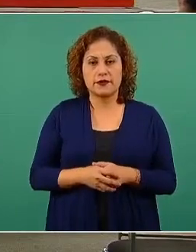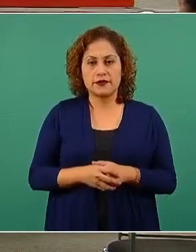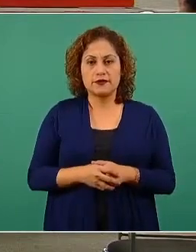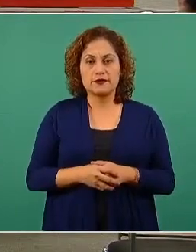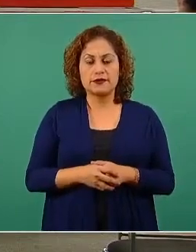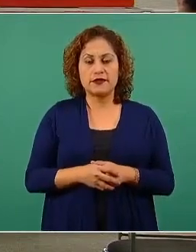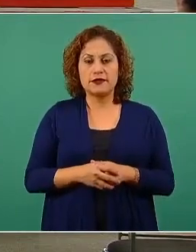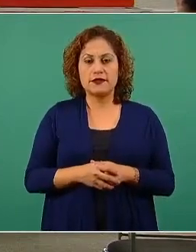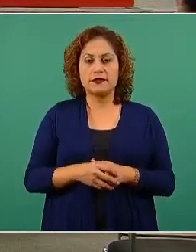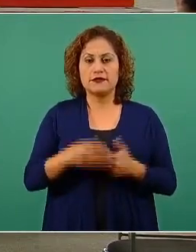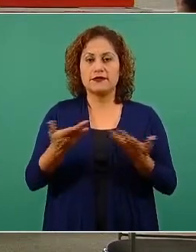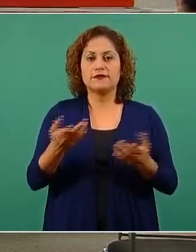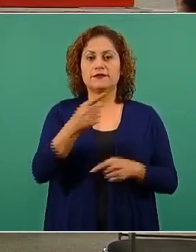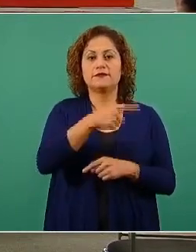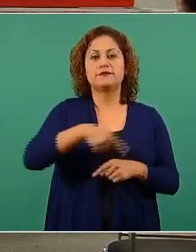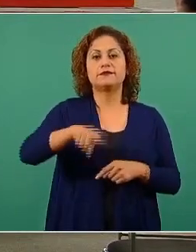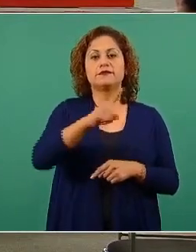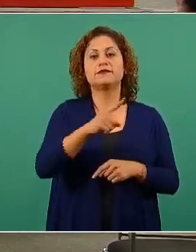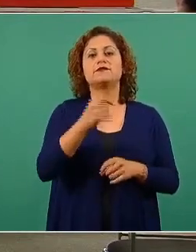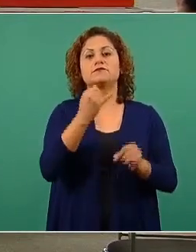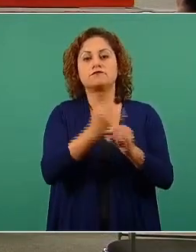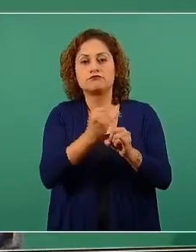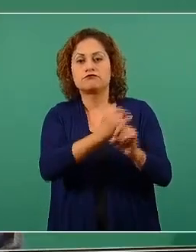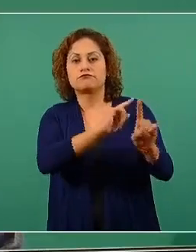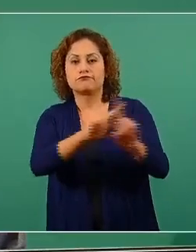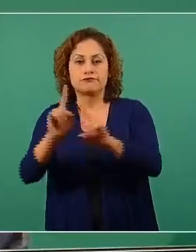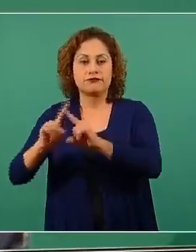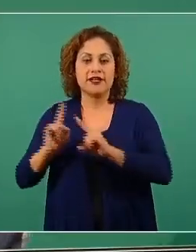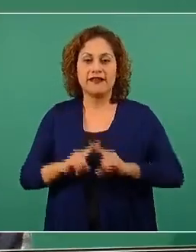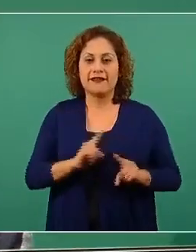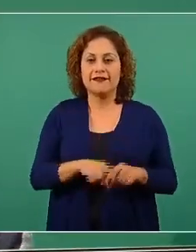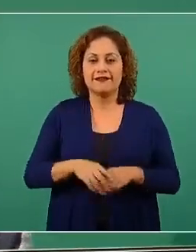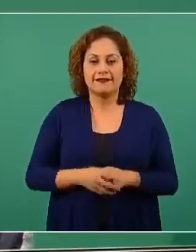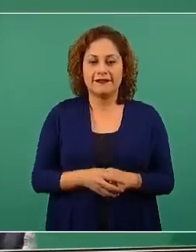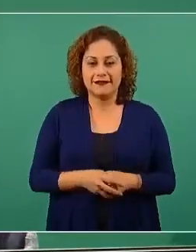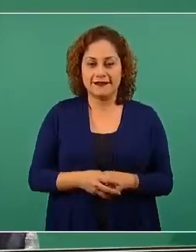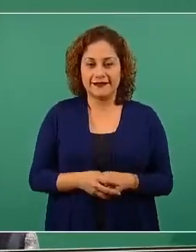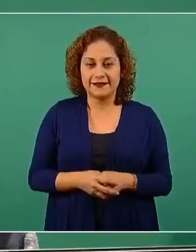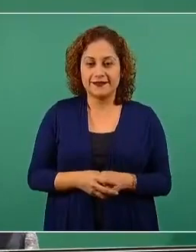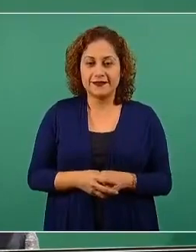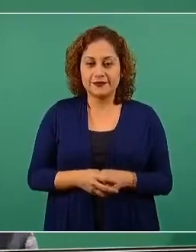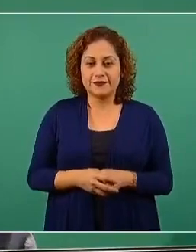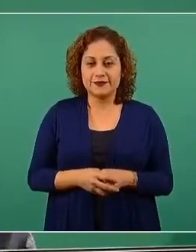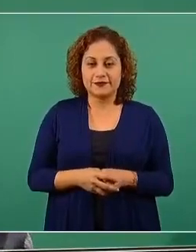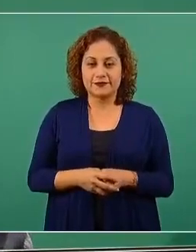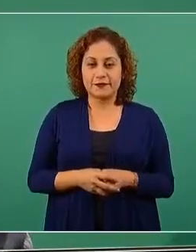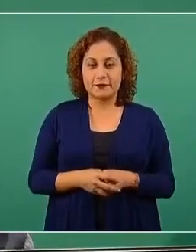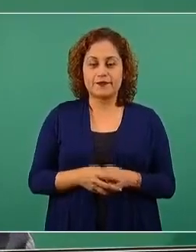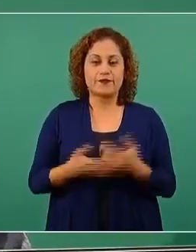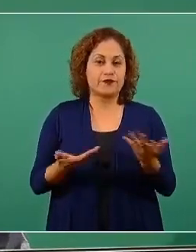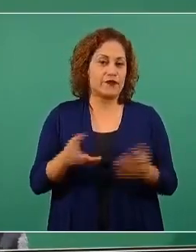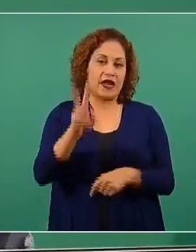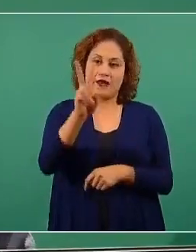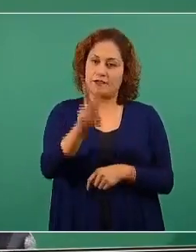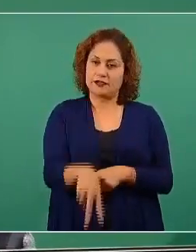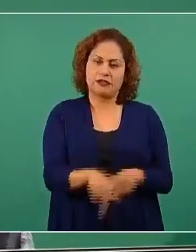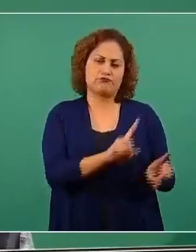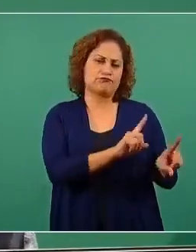herramientas que han puesto a la mano. Gracias. Cómo no, muchas gracias. Básicamente tenemos múltiples